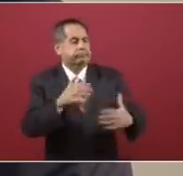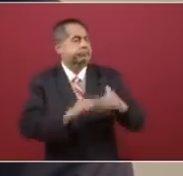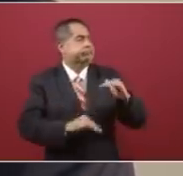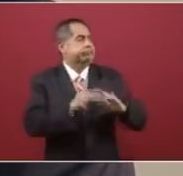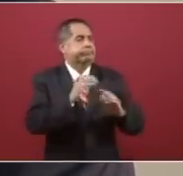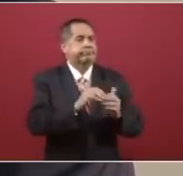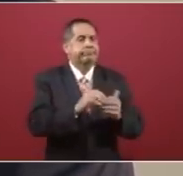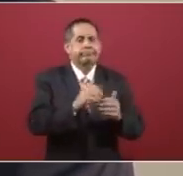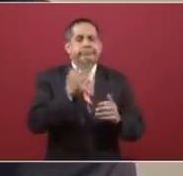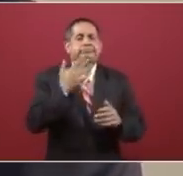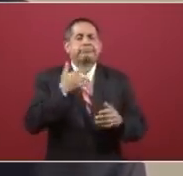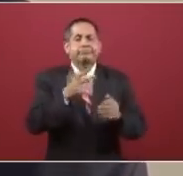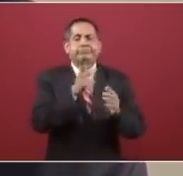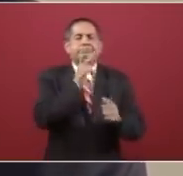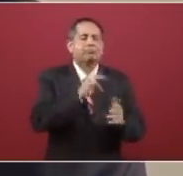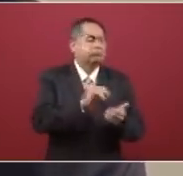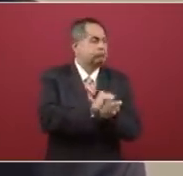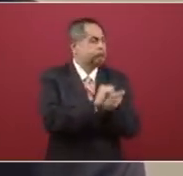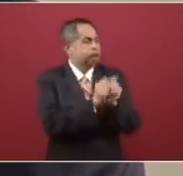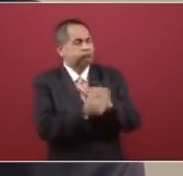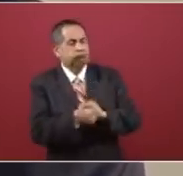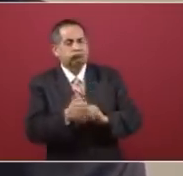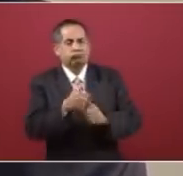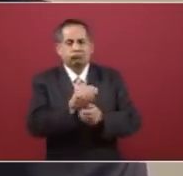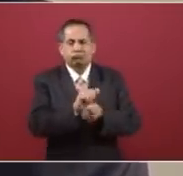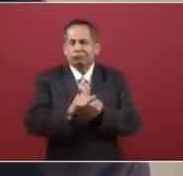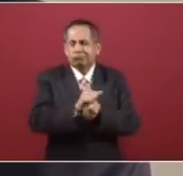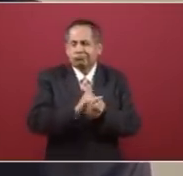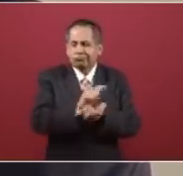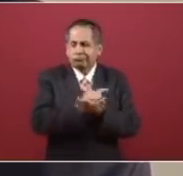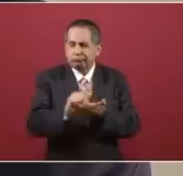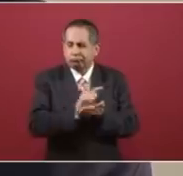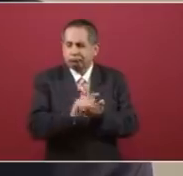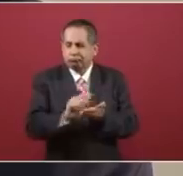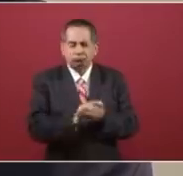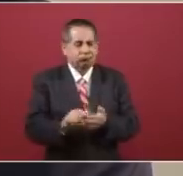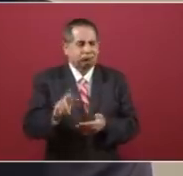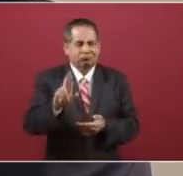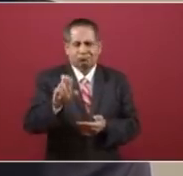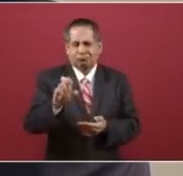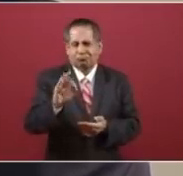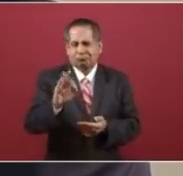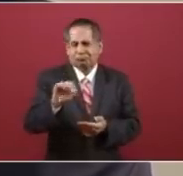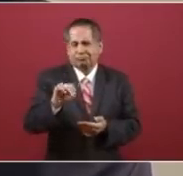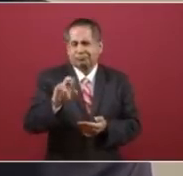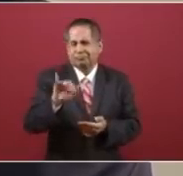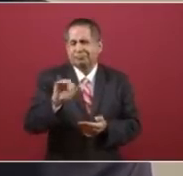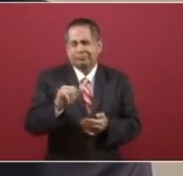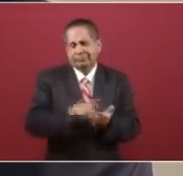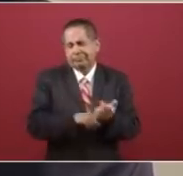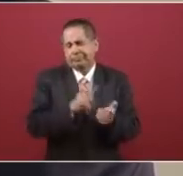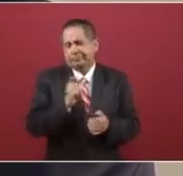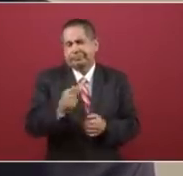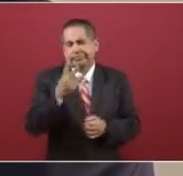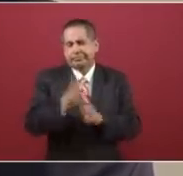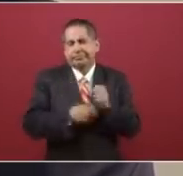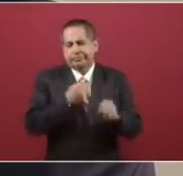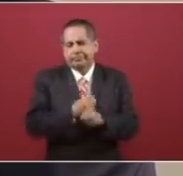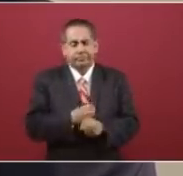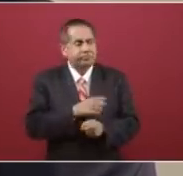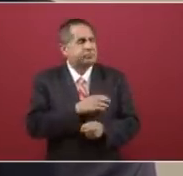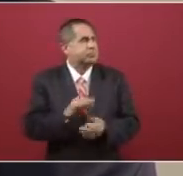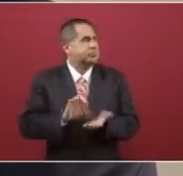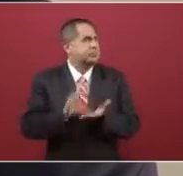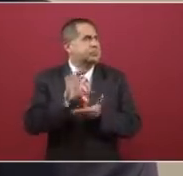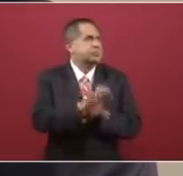refinería en 3 años. Es una refinería grande con una inversión de